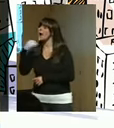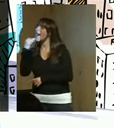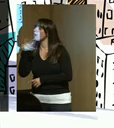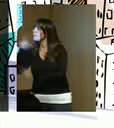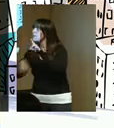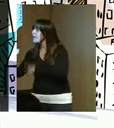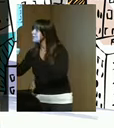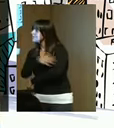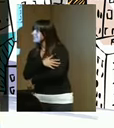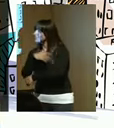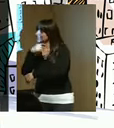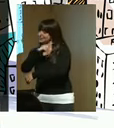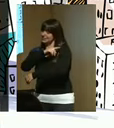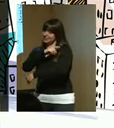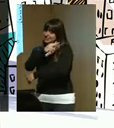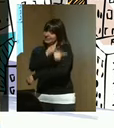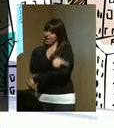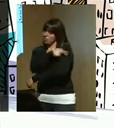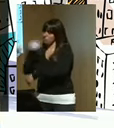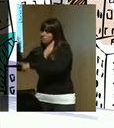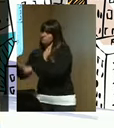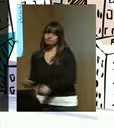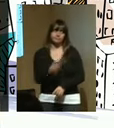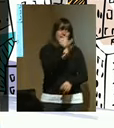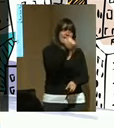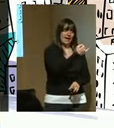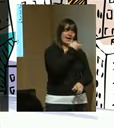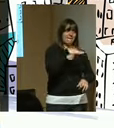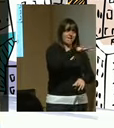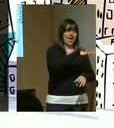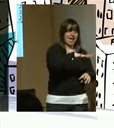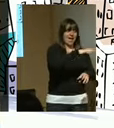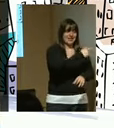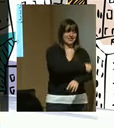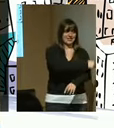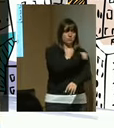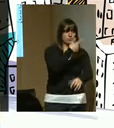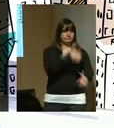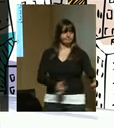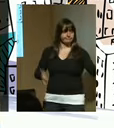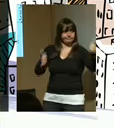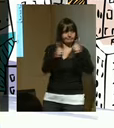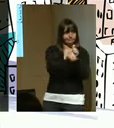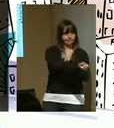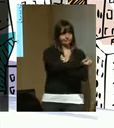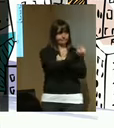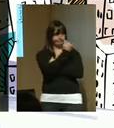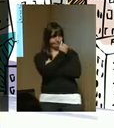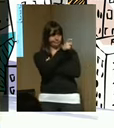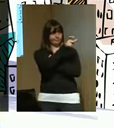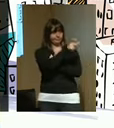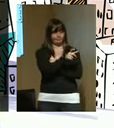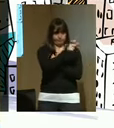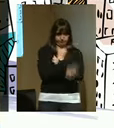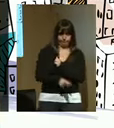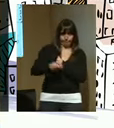jefe de área de salud especialista que a nosotros nos acompaña y nos refuerza desde lo profesional. O